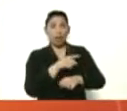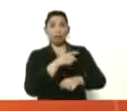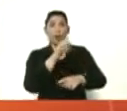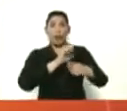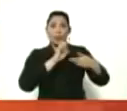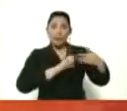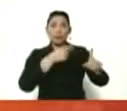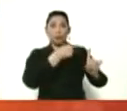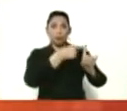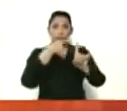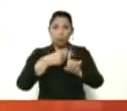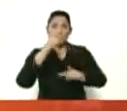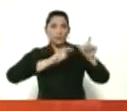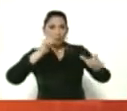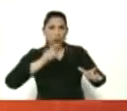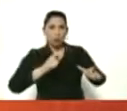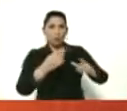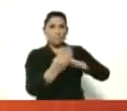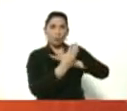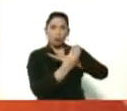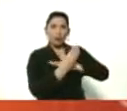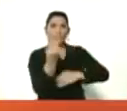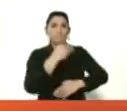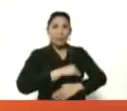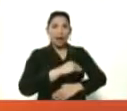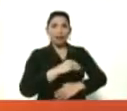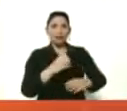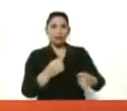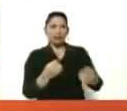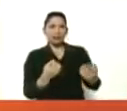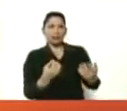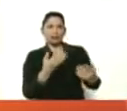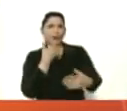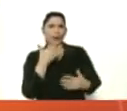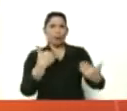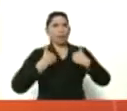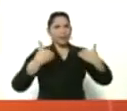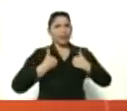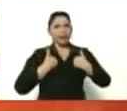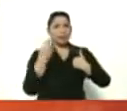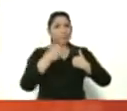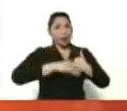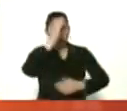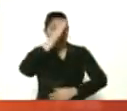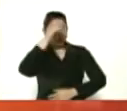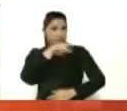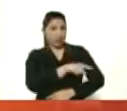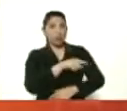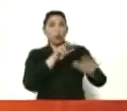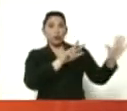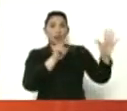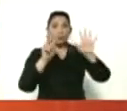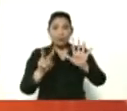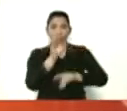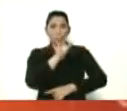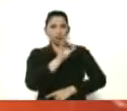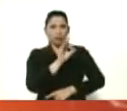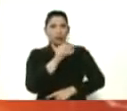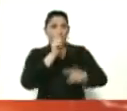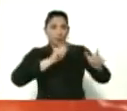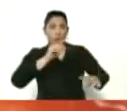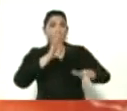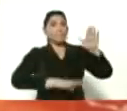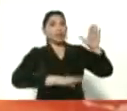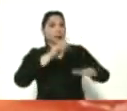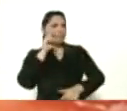que la gente se protege más de la amenaza cuando tiene conciencia de ella. Pero el 87% de las personas, a pesar de que